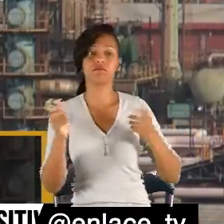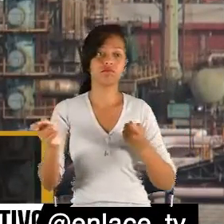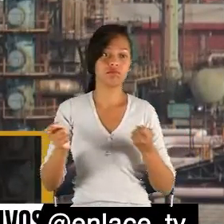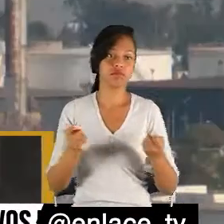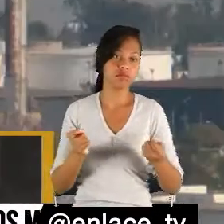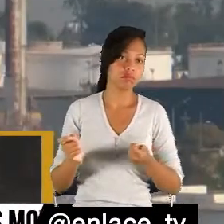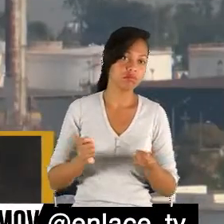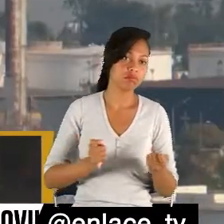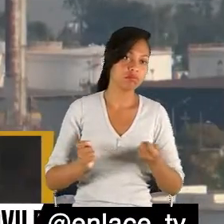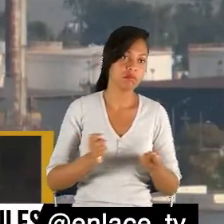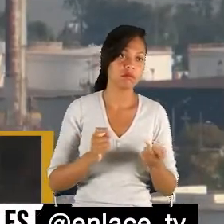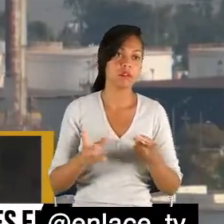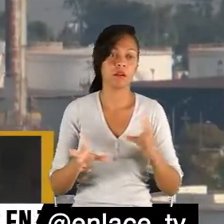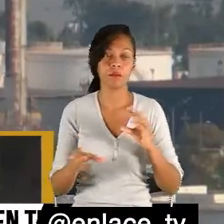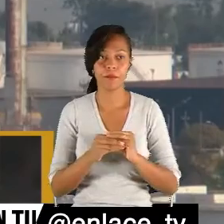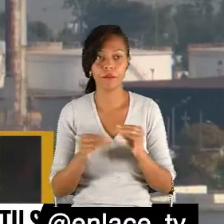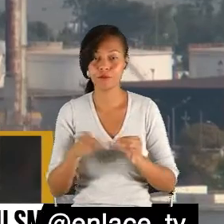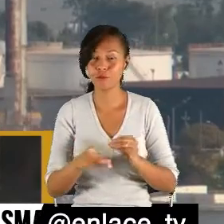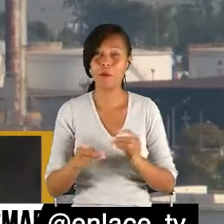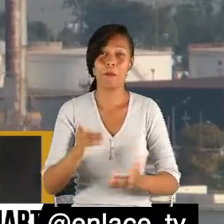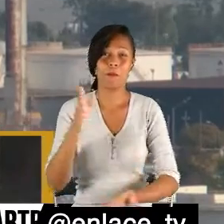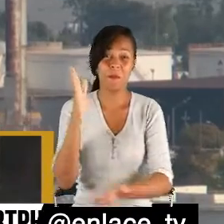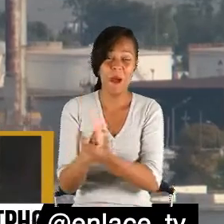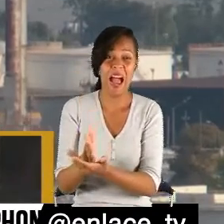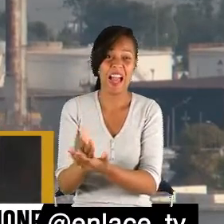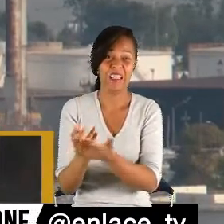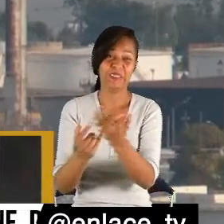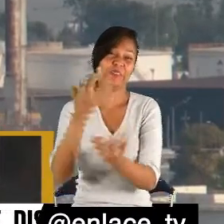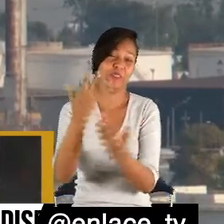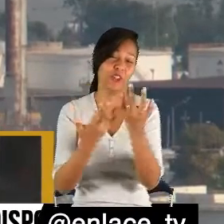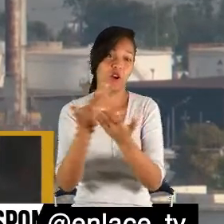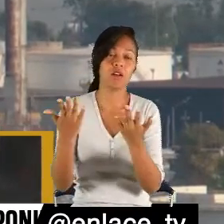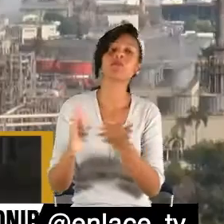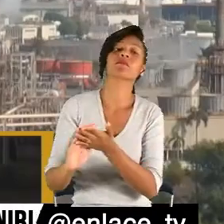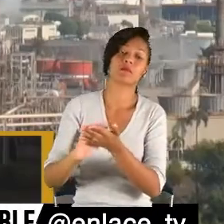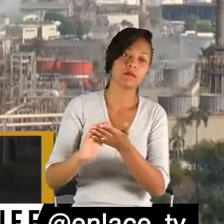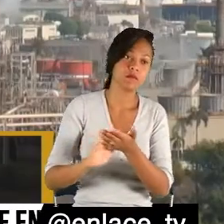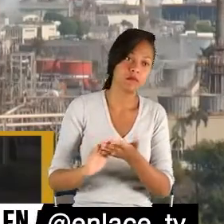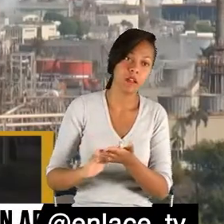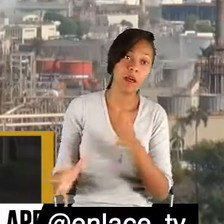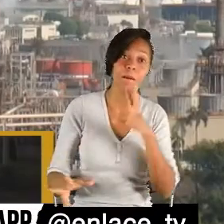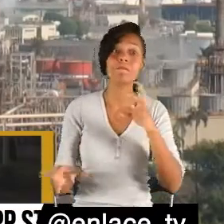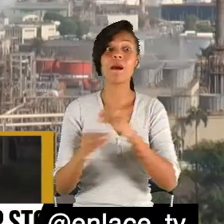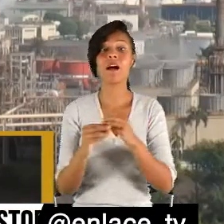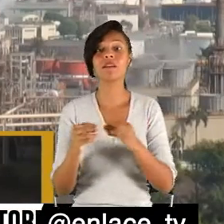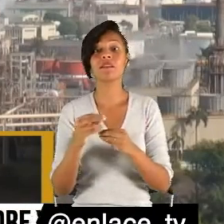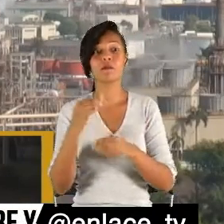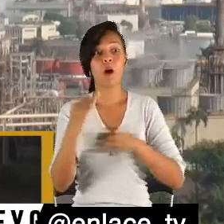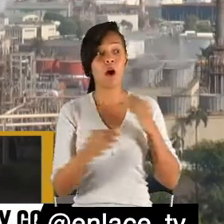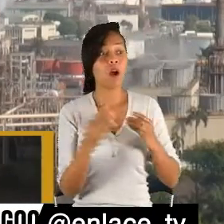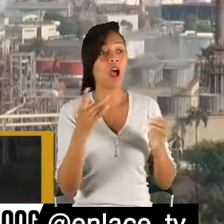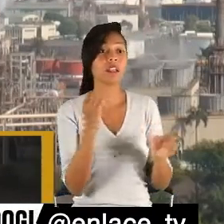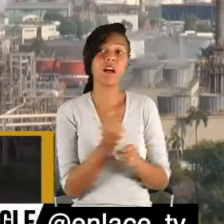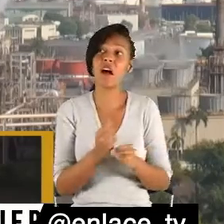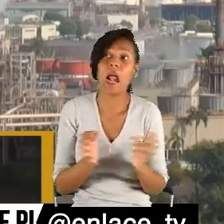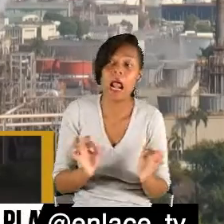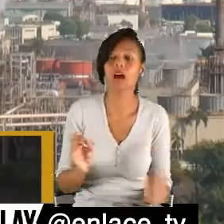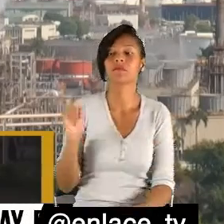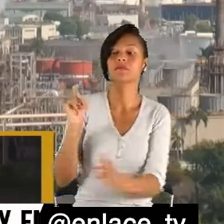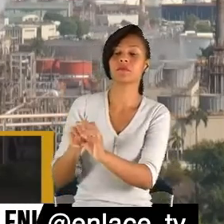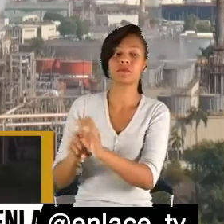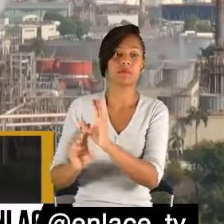están presentando de seguridad y ponemos a la ciudad a caminar hacia futuro dijo además que la lucha por el plan de modernización de la refinería de